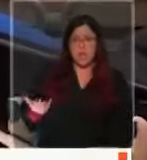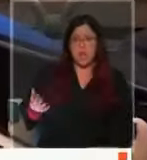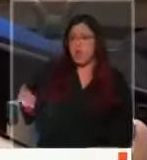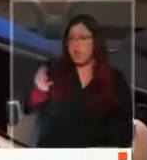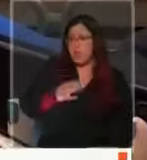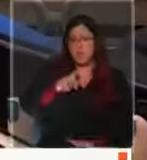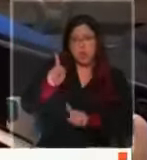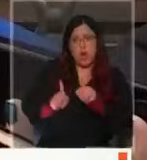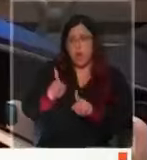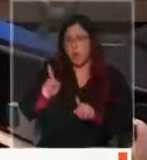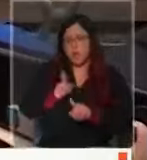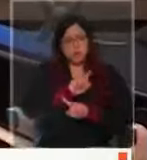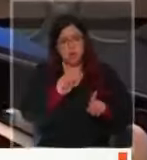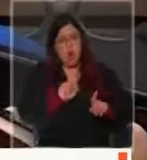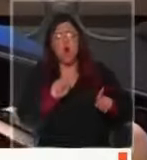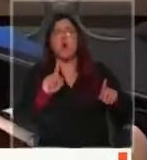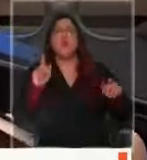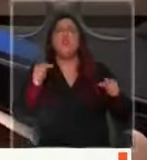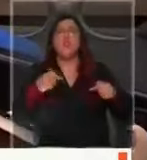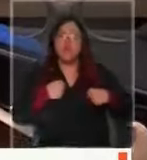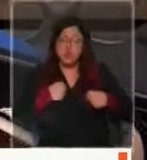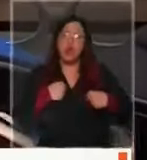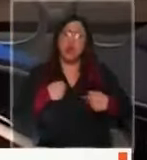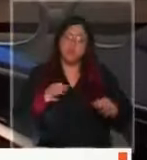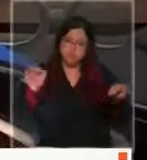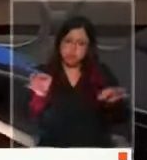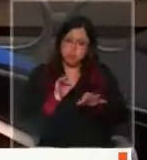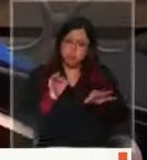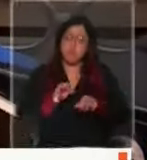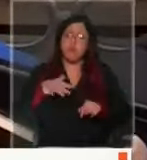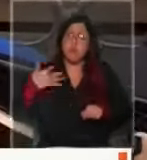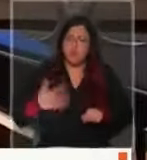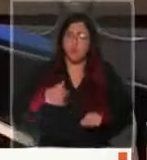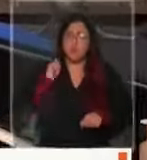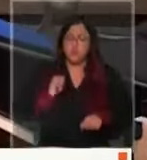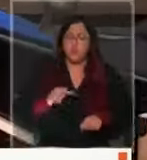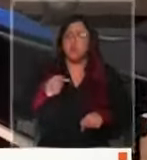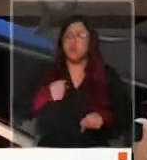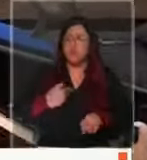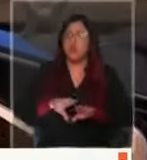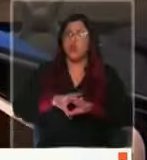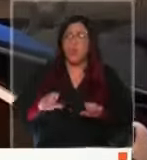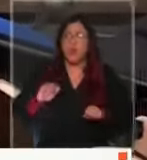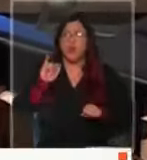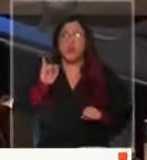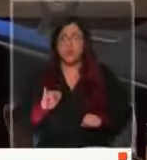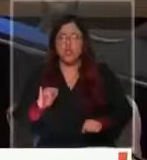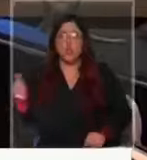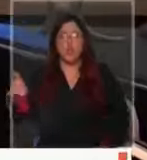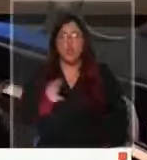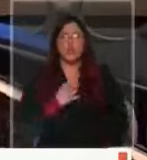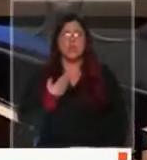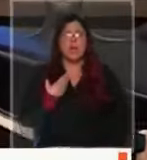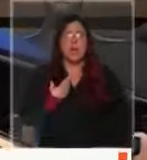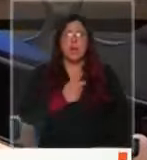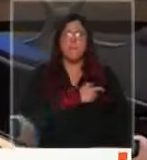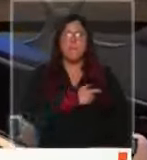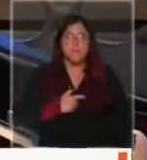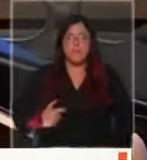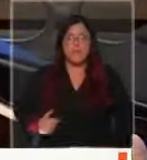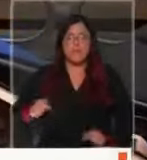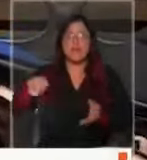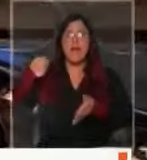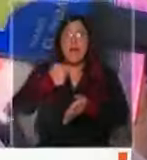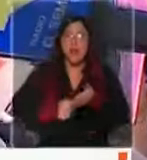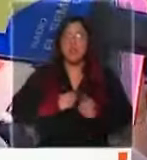medios. Muy por el contrario, lo he relevado y creo que coincido plenamente con el presidente en el sentido de que la lucha es